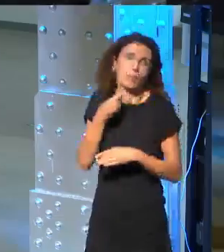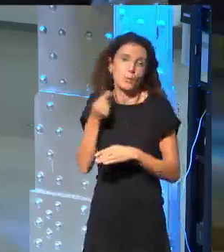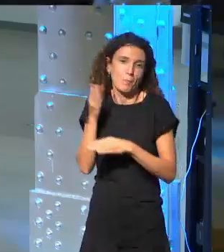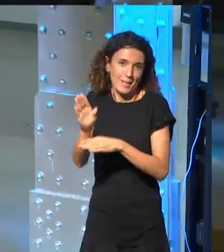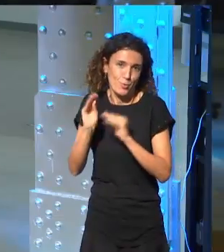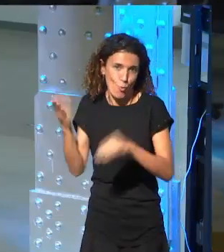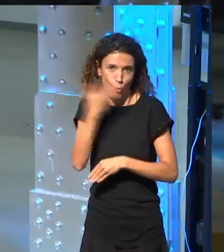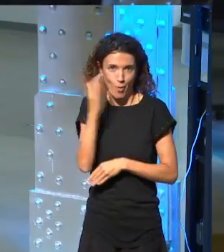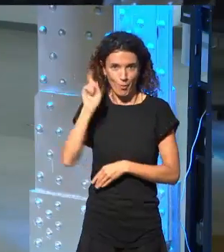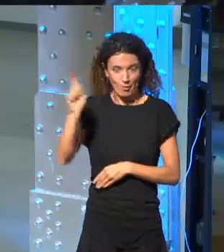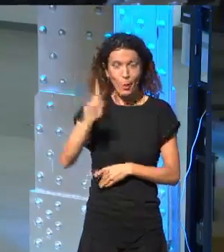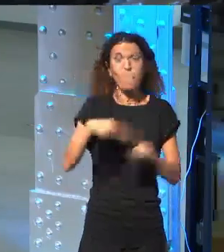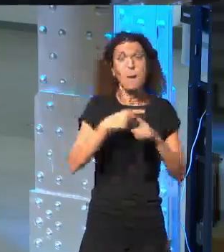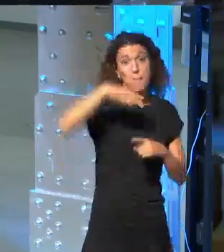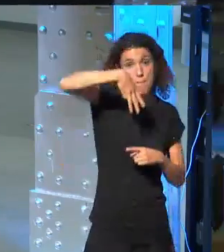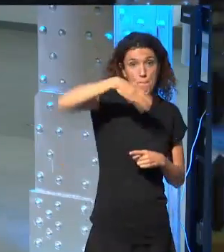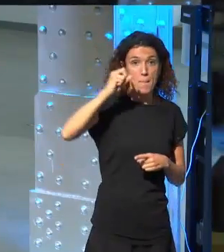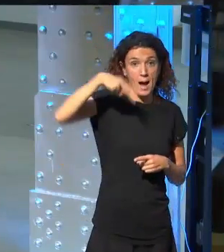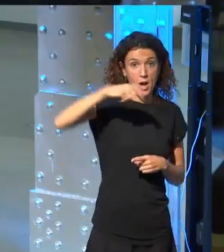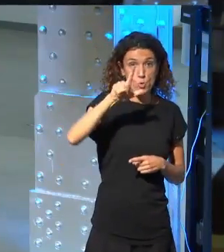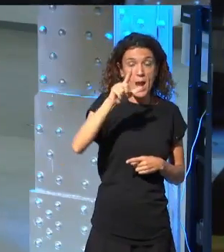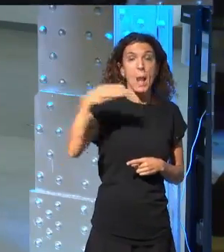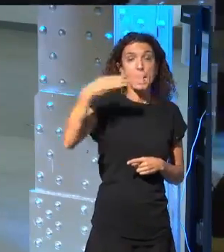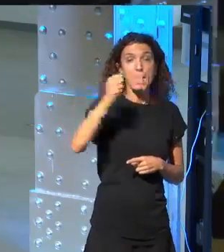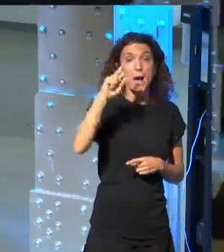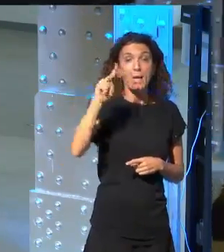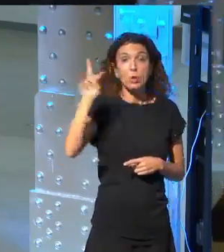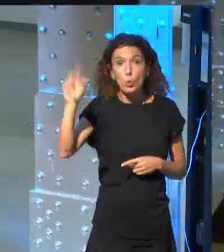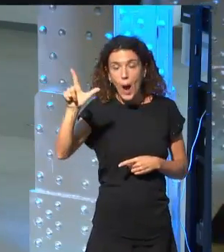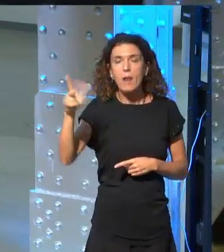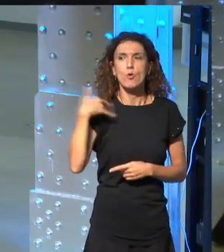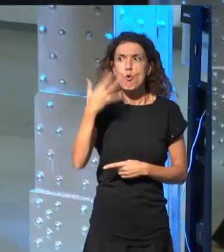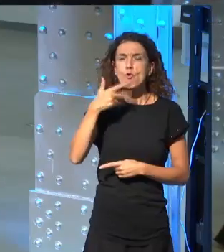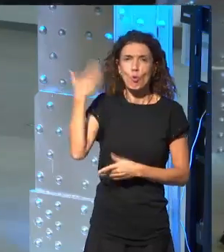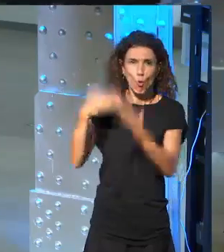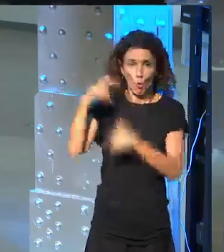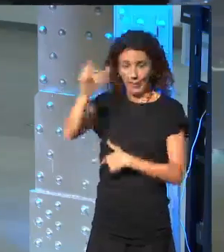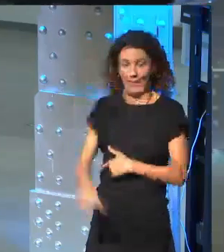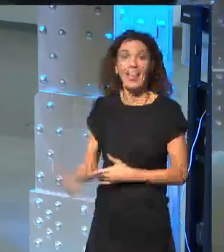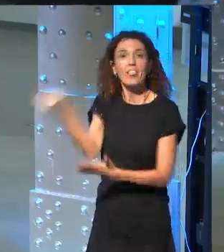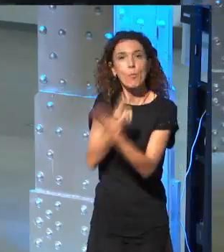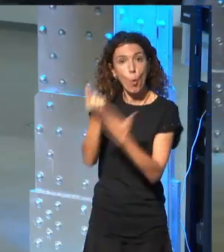presentarse. Y con Manuel Bartual. Cuando yo conocí a Manuel era dibujante.